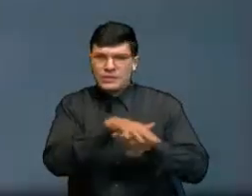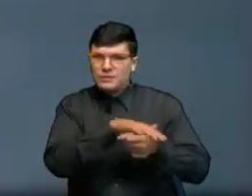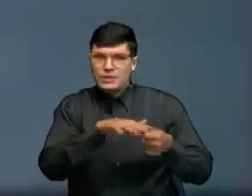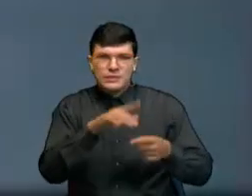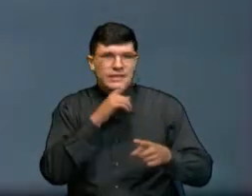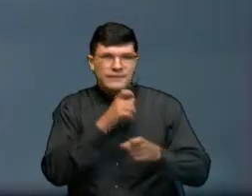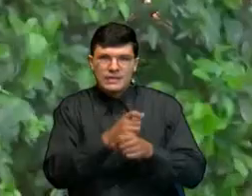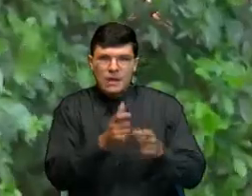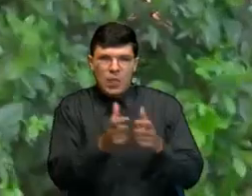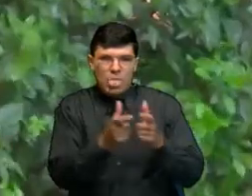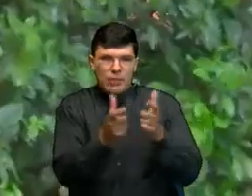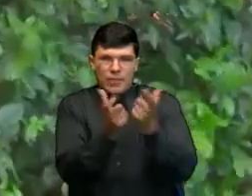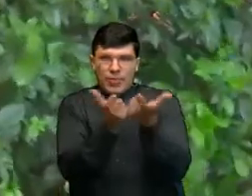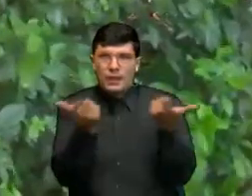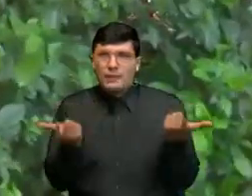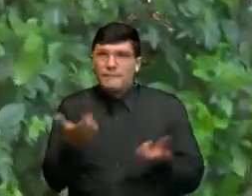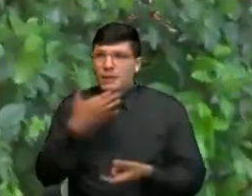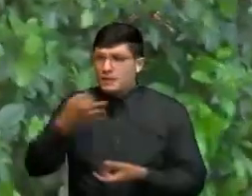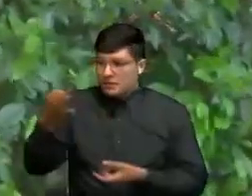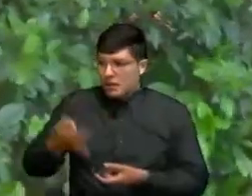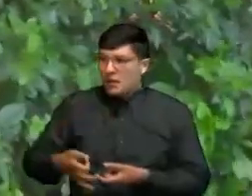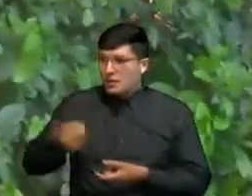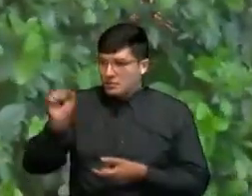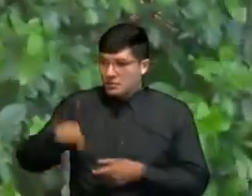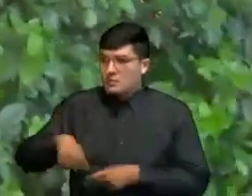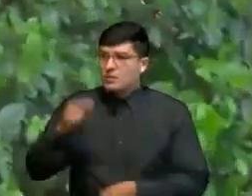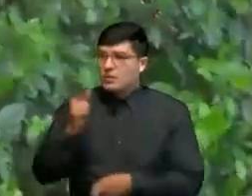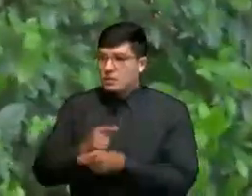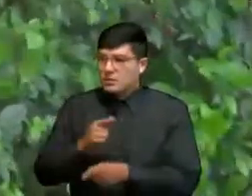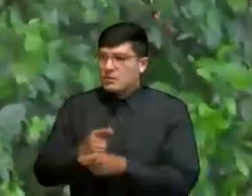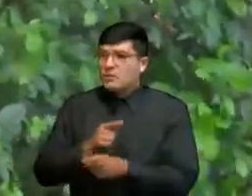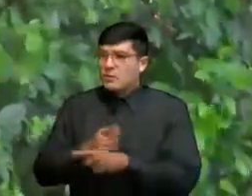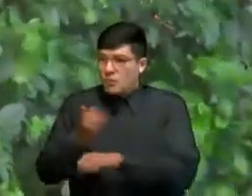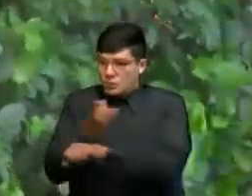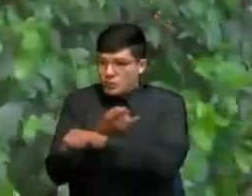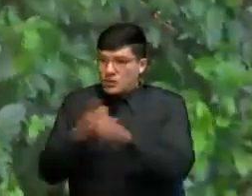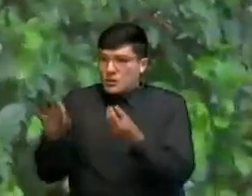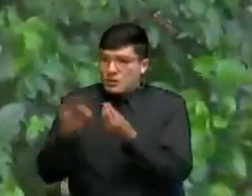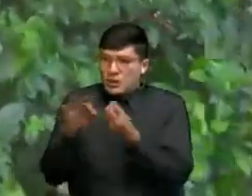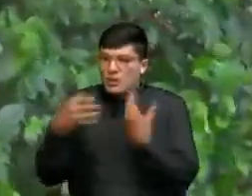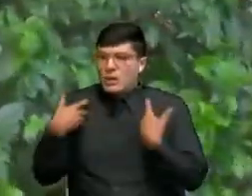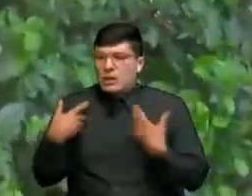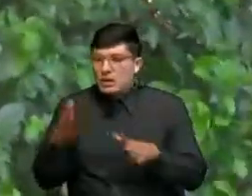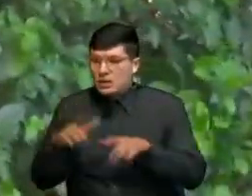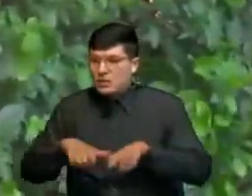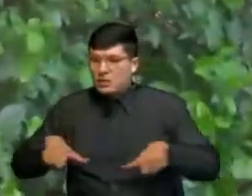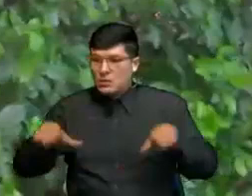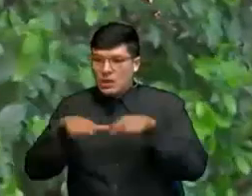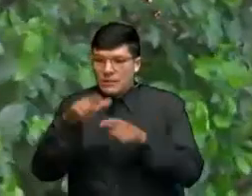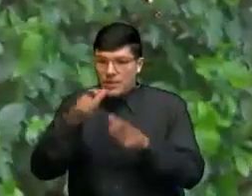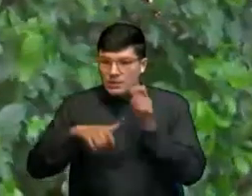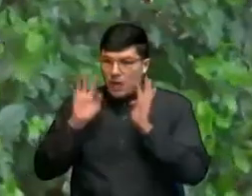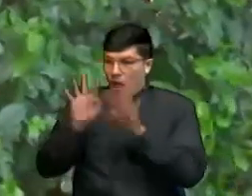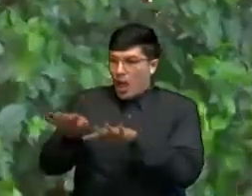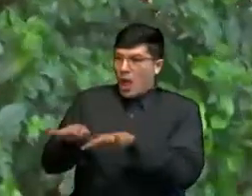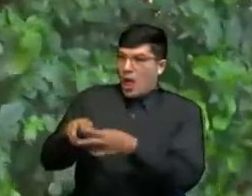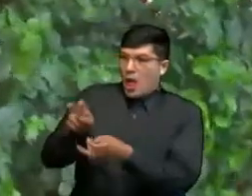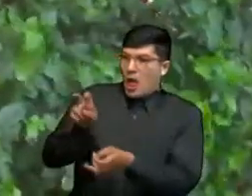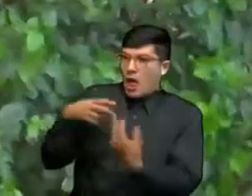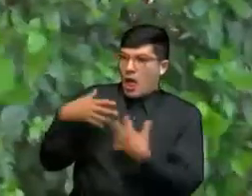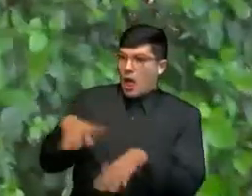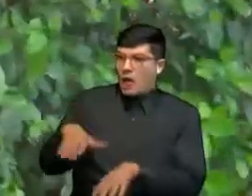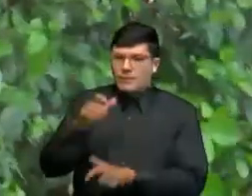crítica es cierto se drogan en cualquier lugar ante la mirada aterrada de los ciudadanos y la impasibilidad